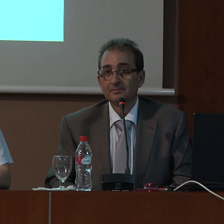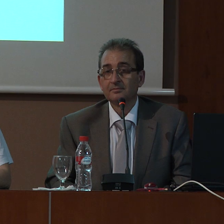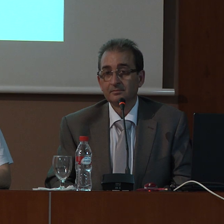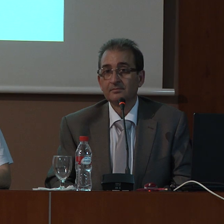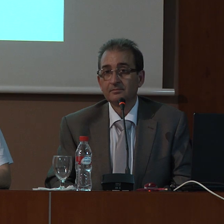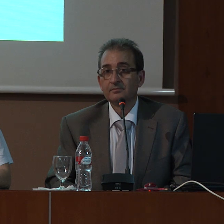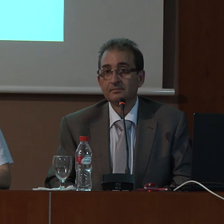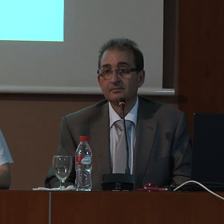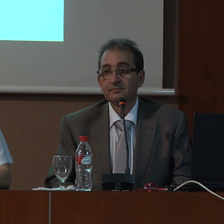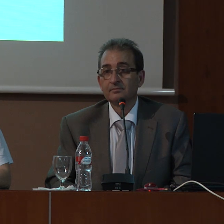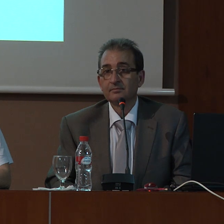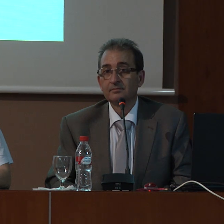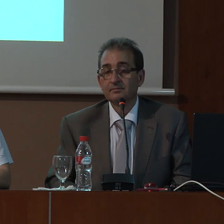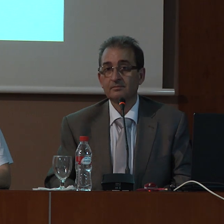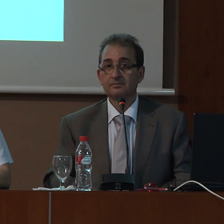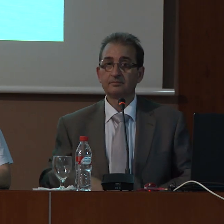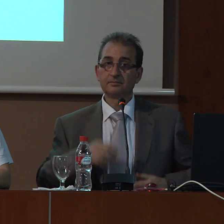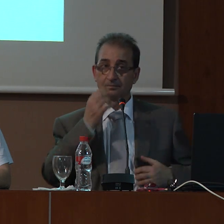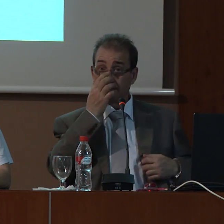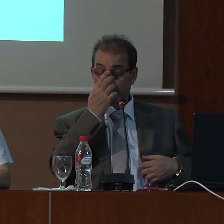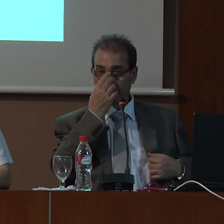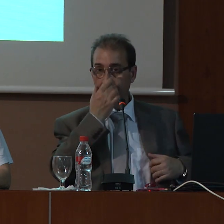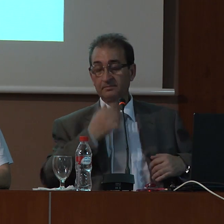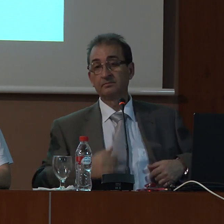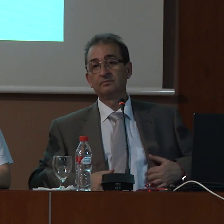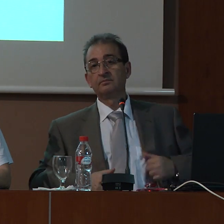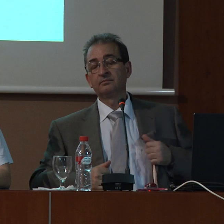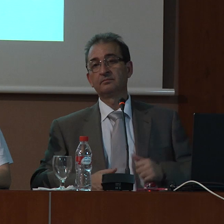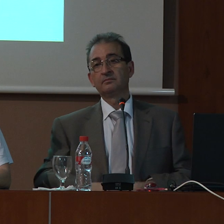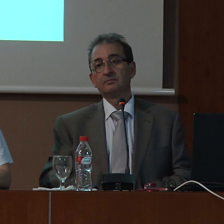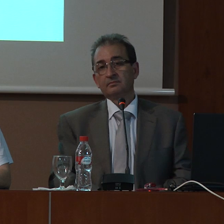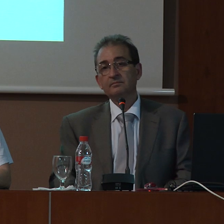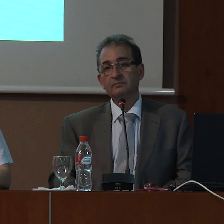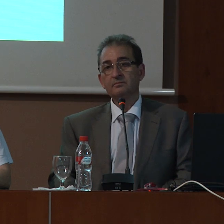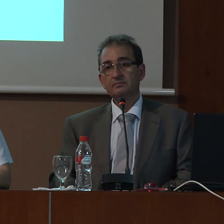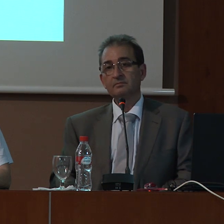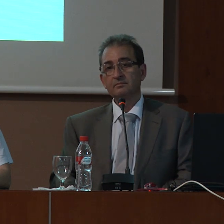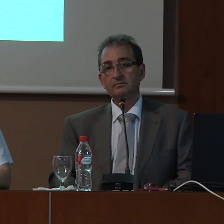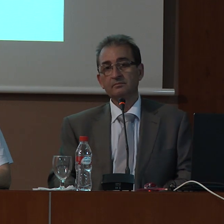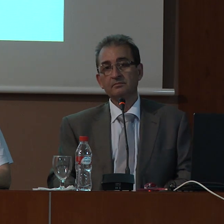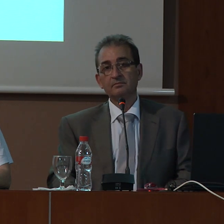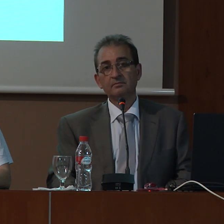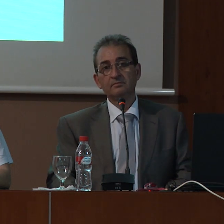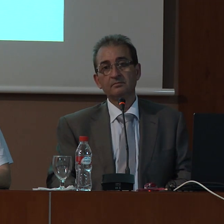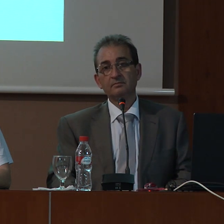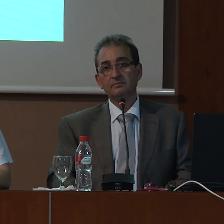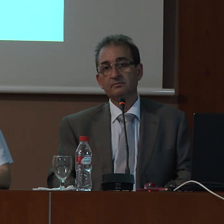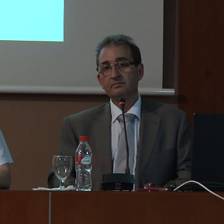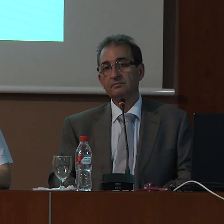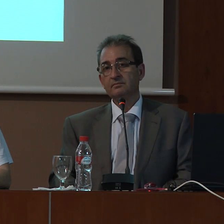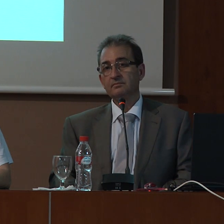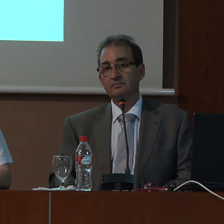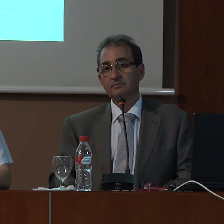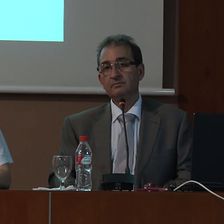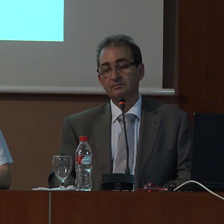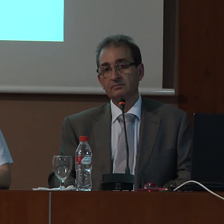efecto. A las 9, entre las 9 y 9:30 empieza a hacer efecto y entonces ya